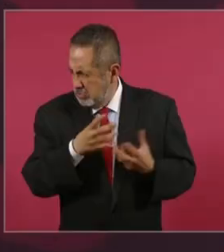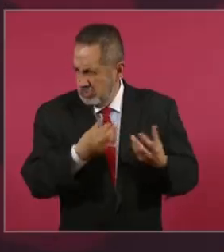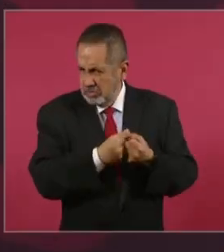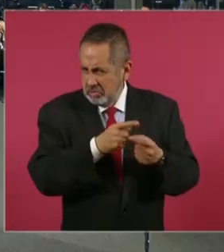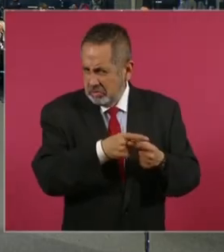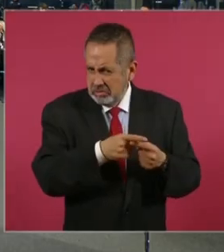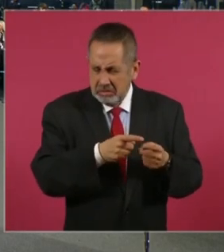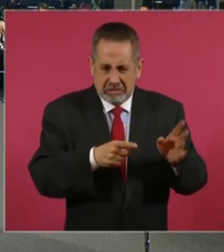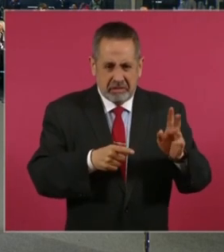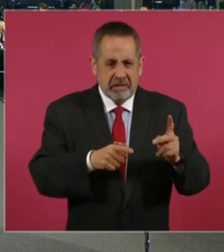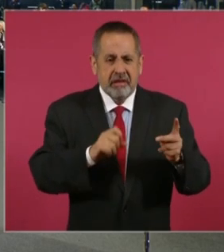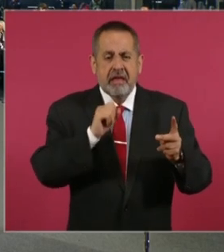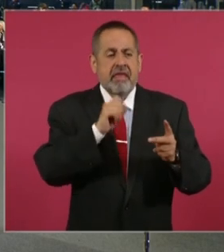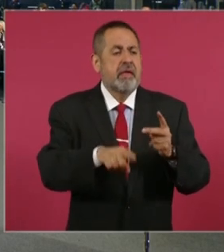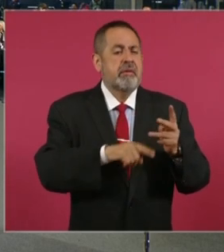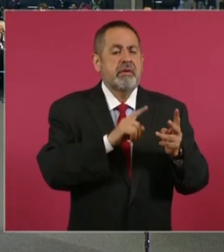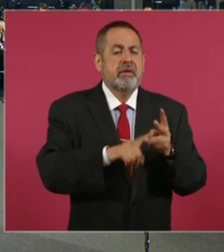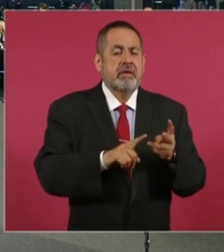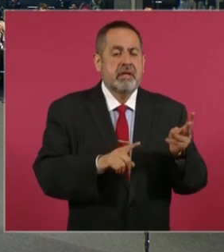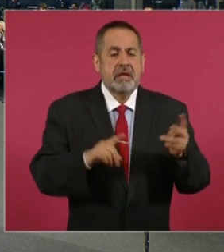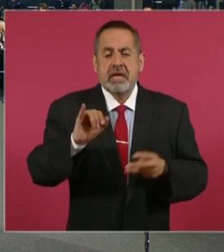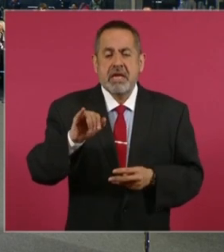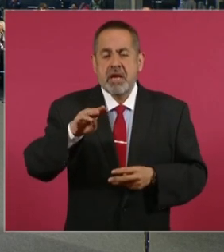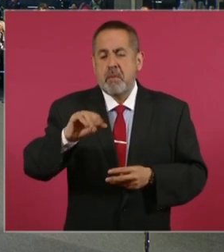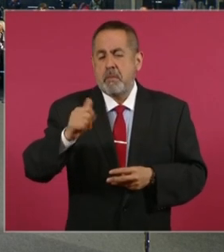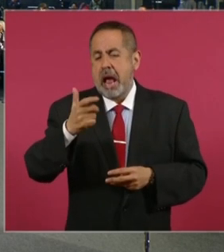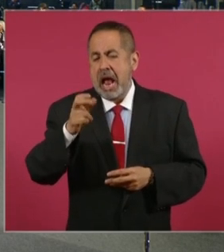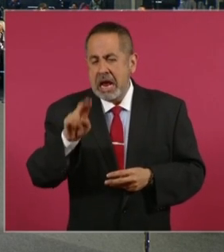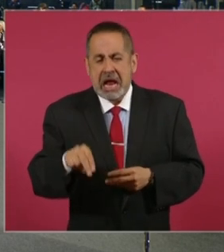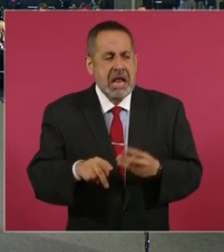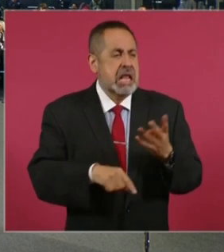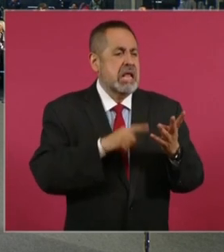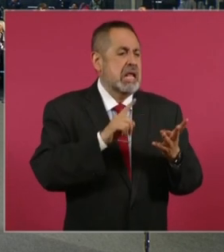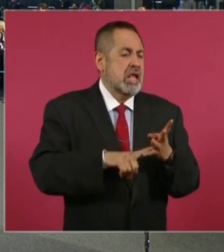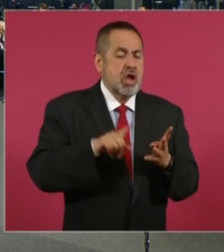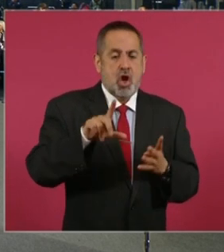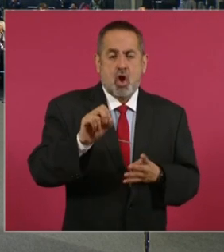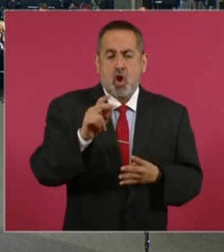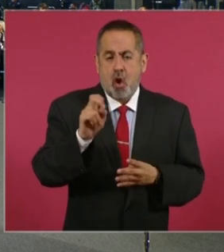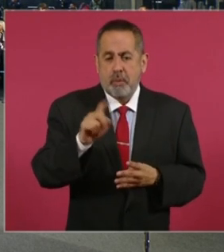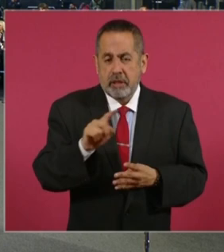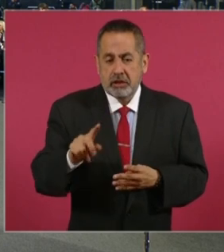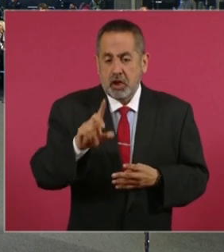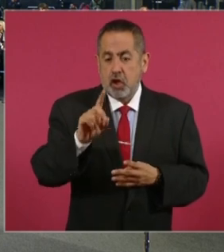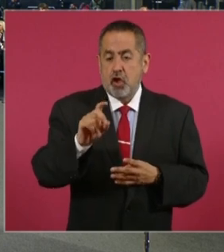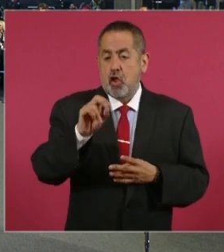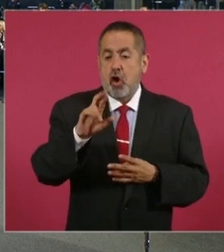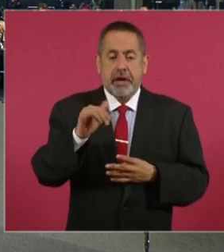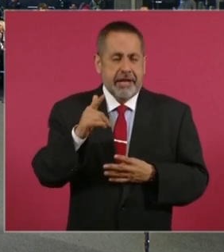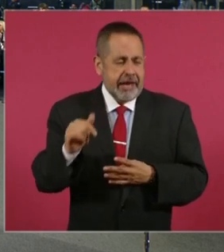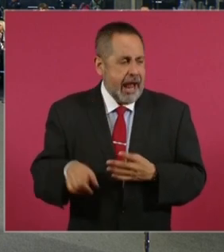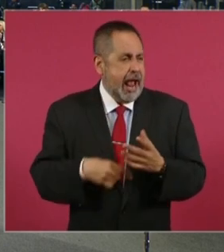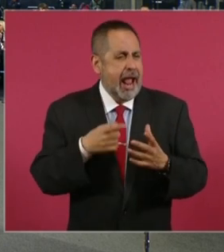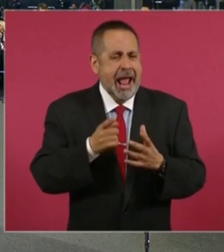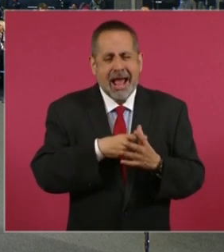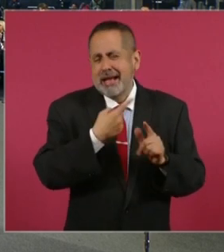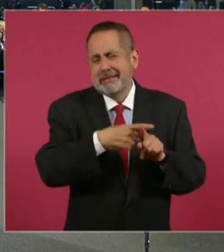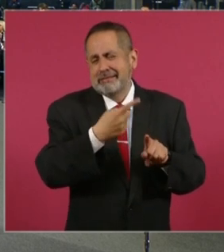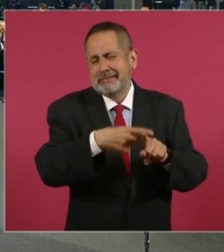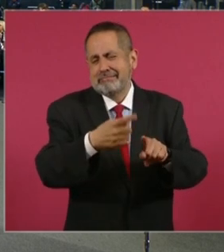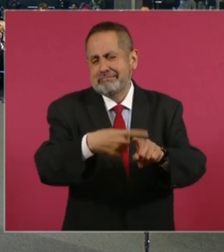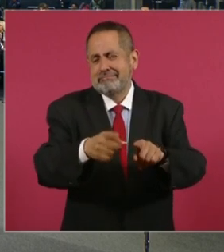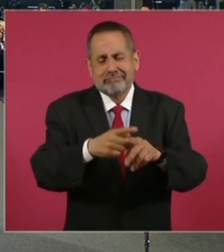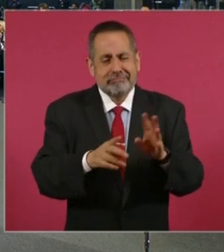pero también es Imagen y López-Dóriga y otros,